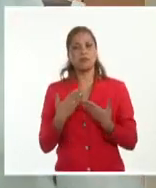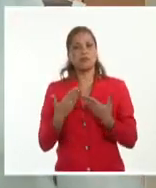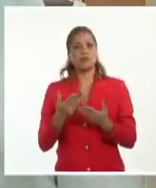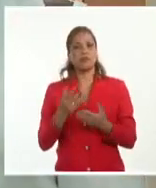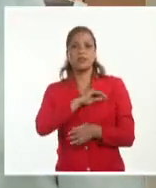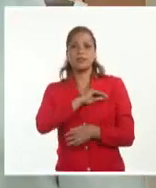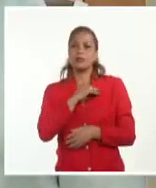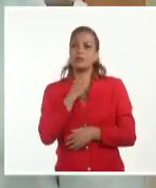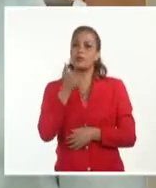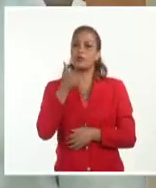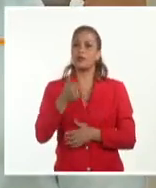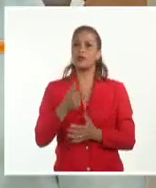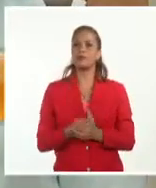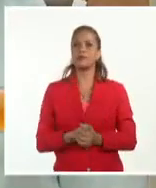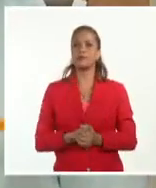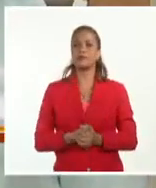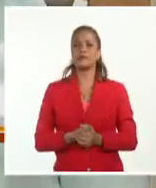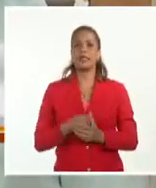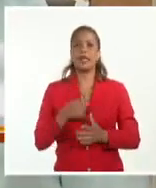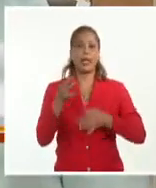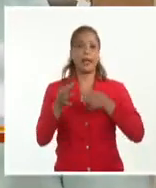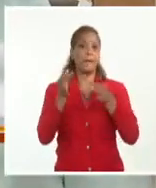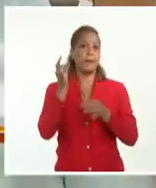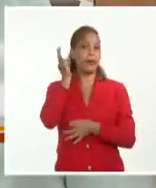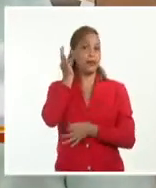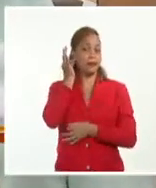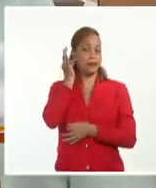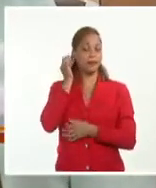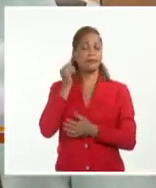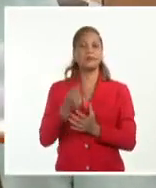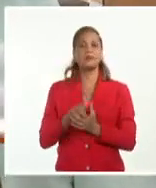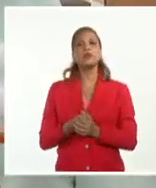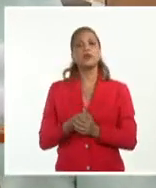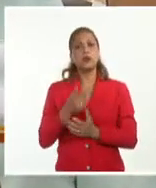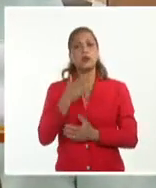para ponérmela porque me va a proteger